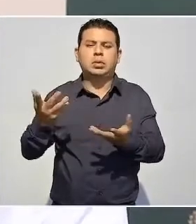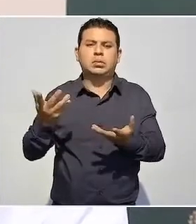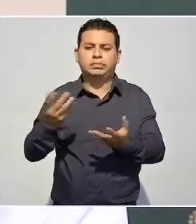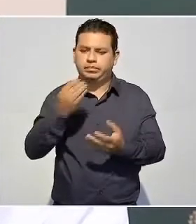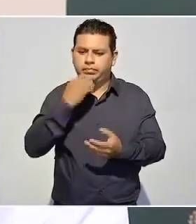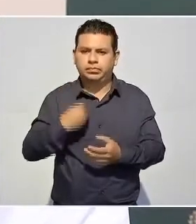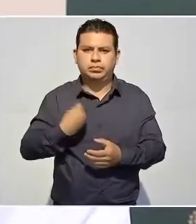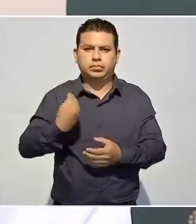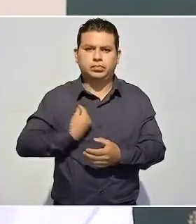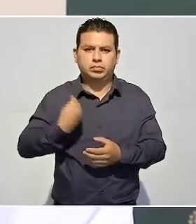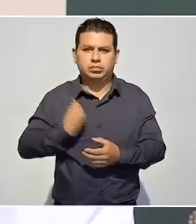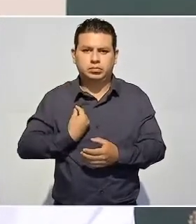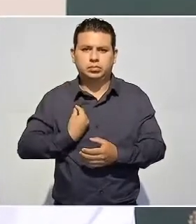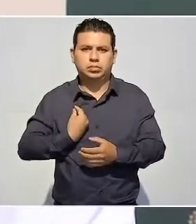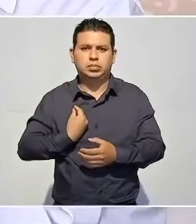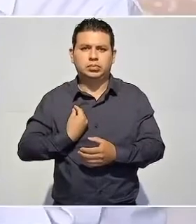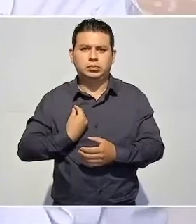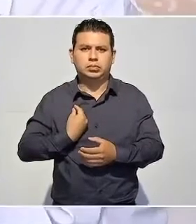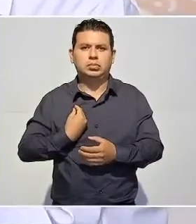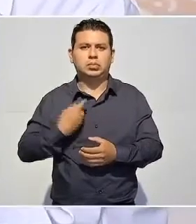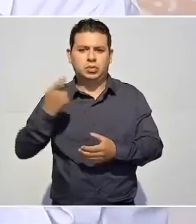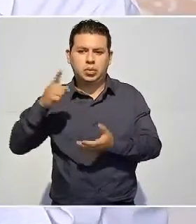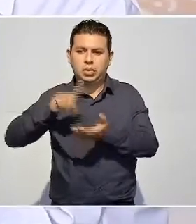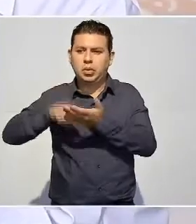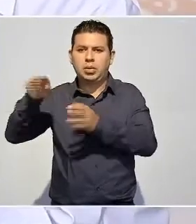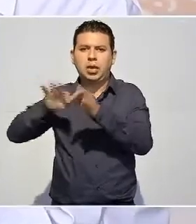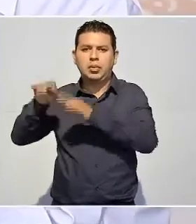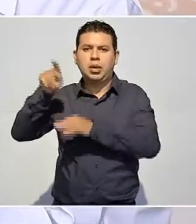trabajó en una fábrica de puros en La Habana,